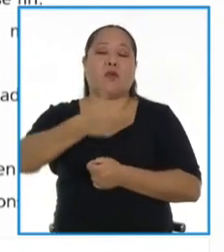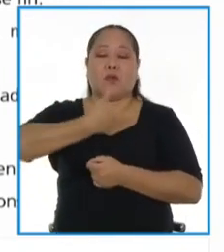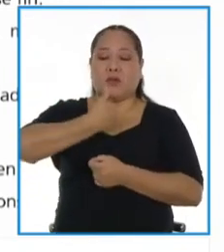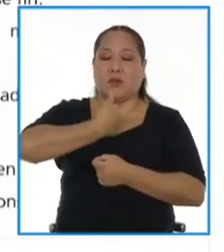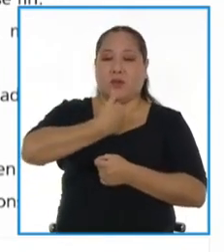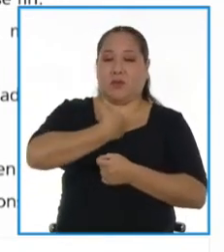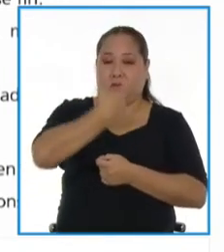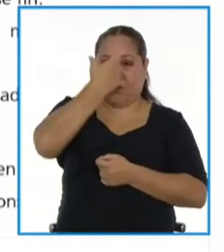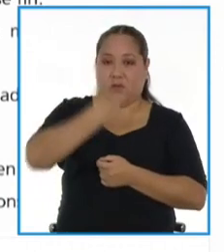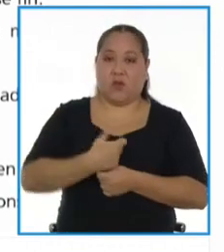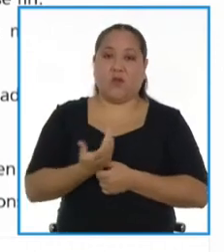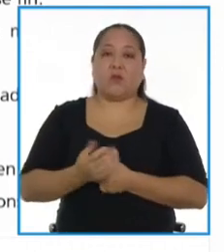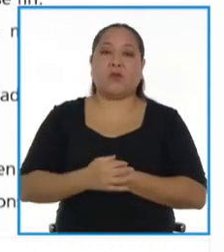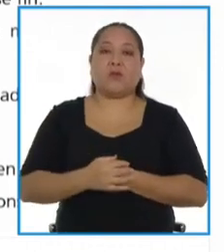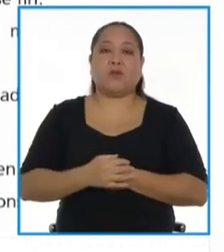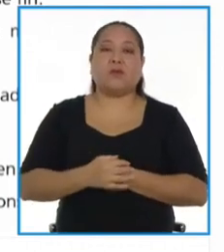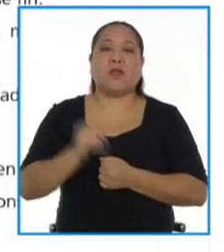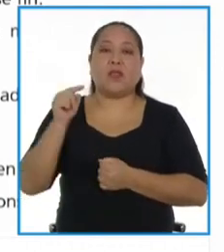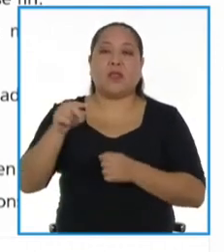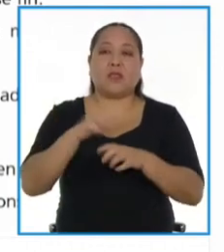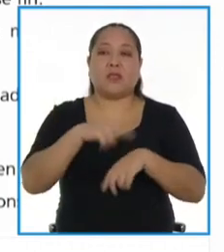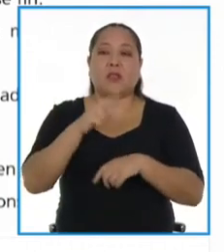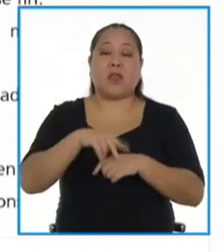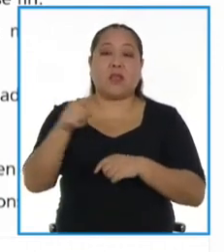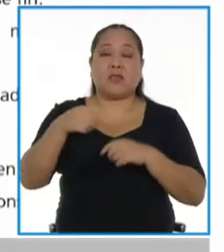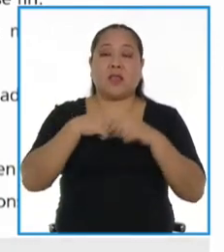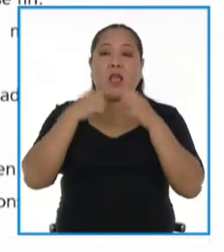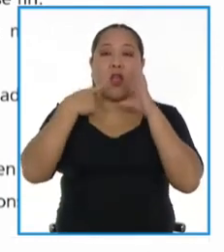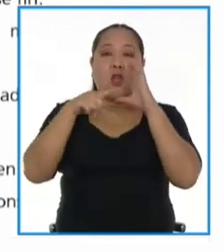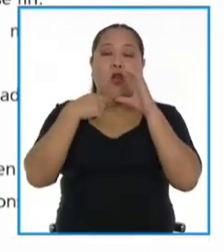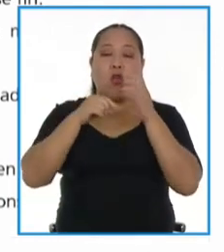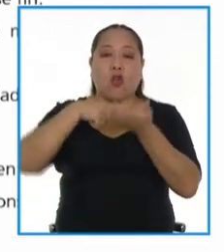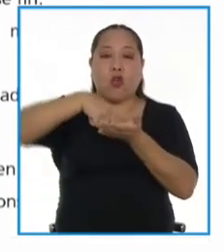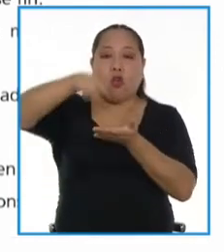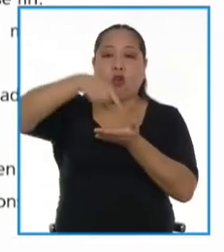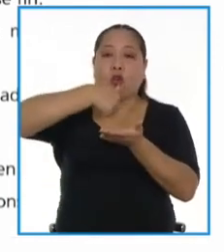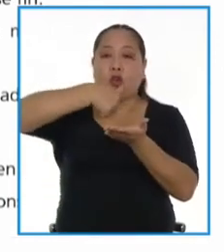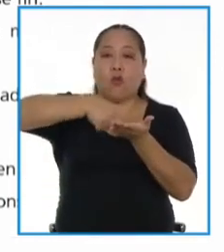en esta región. Bien, ese es el comunicado de